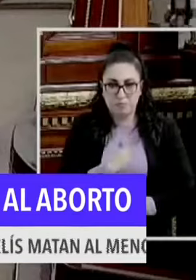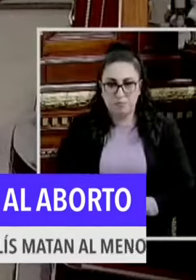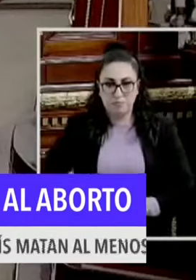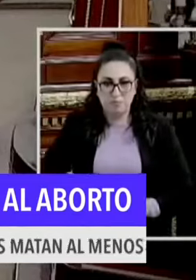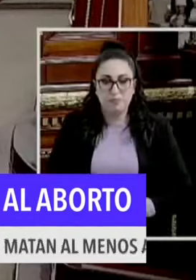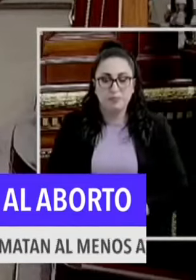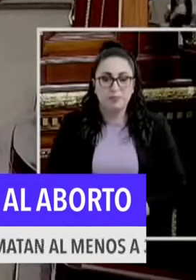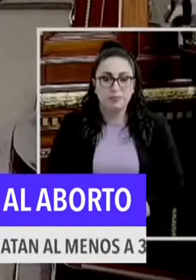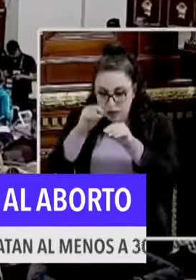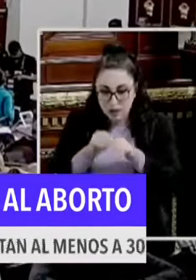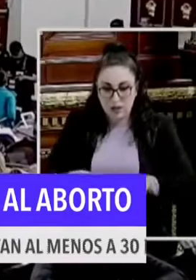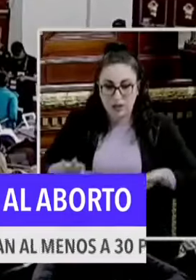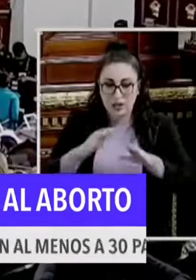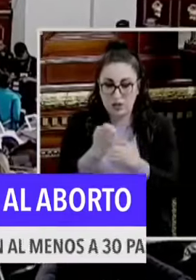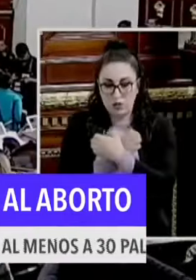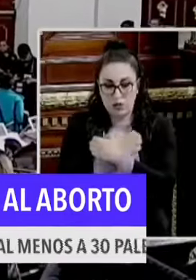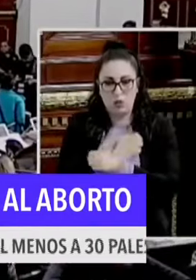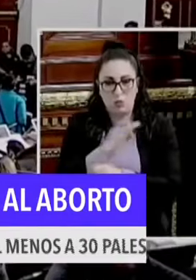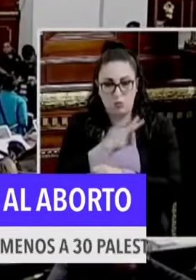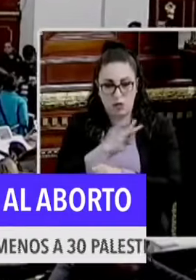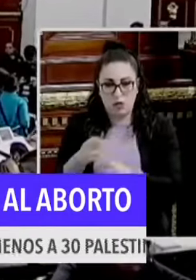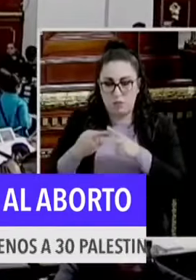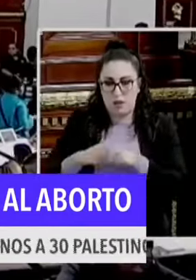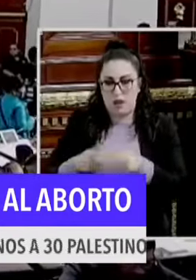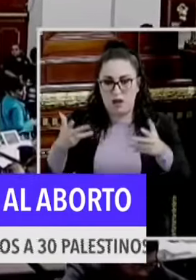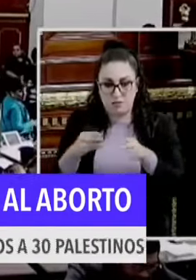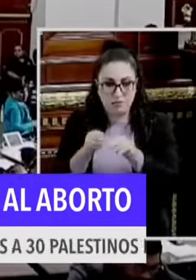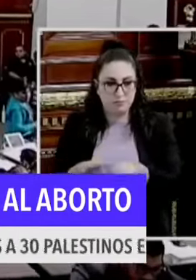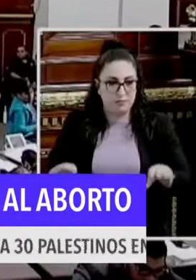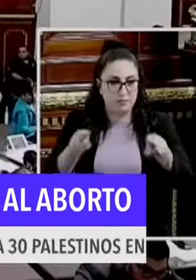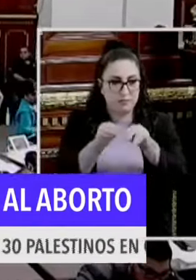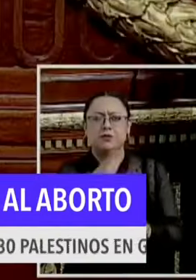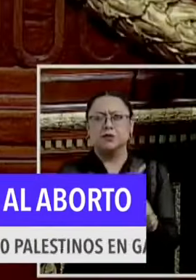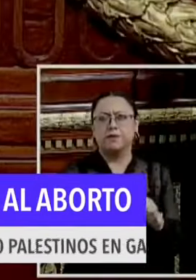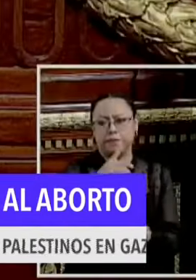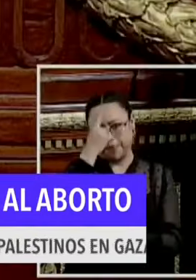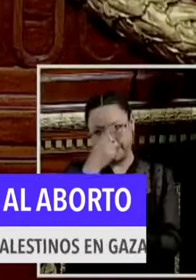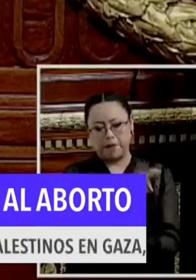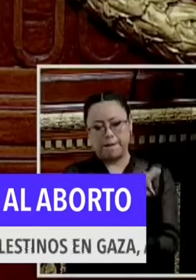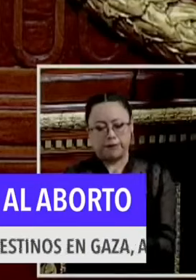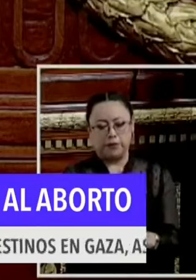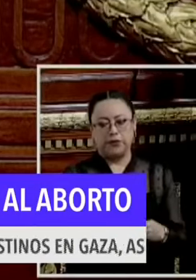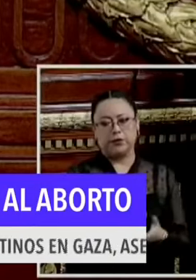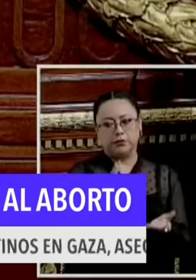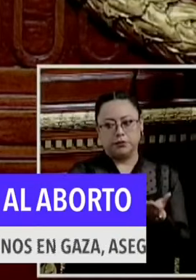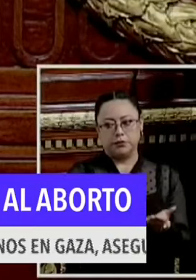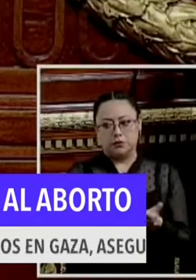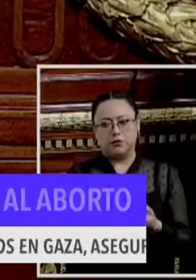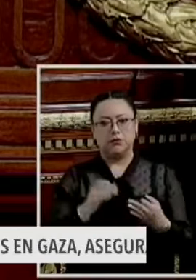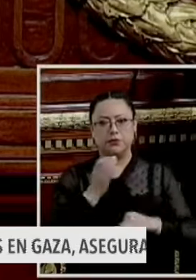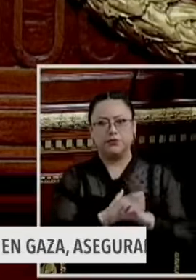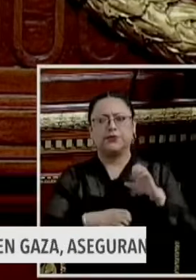entraría en controversia con la Constitución, además de dañar la reputación de México en el ámbito internacional.